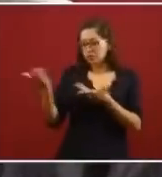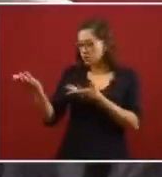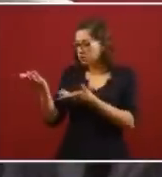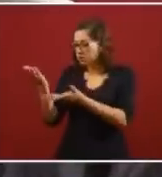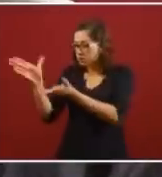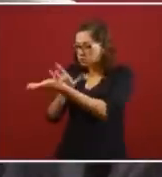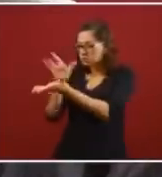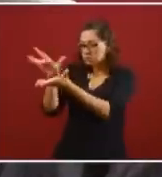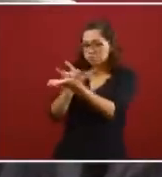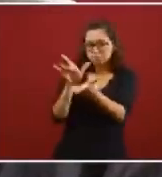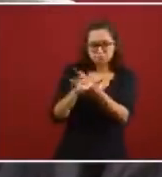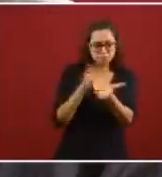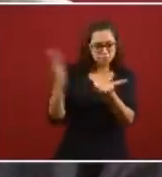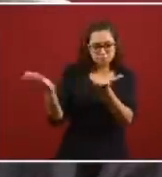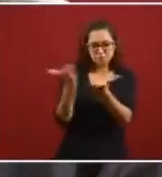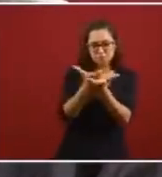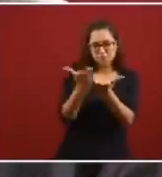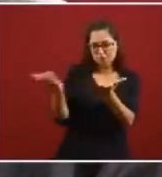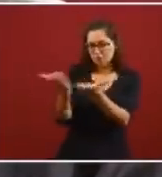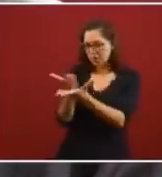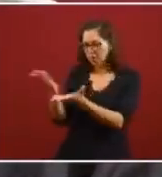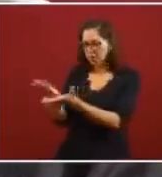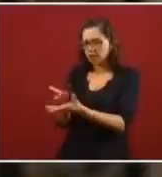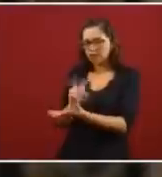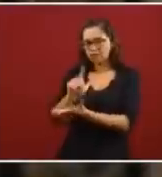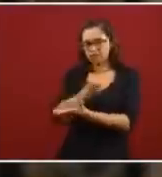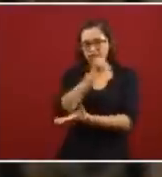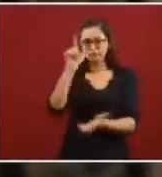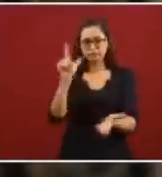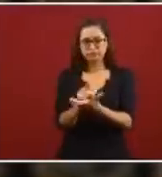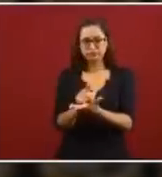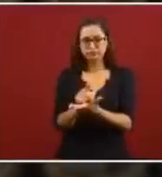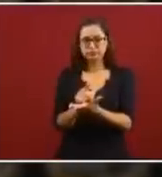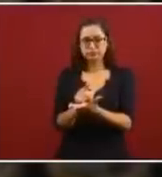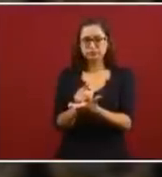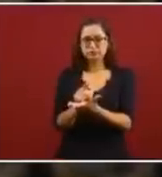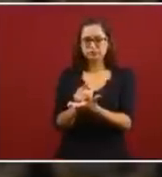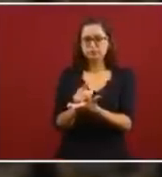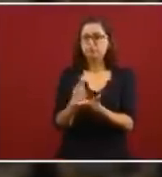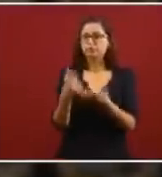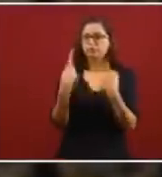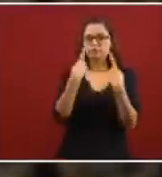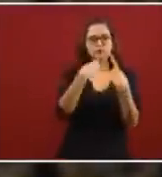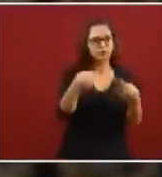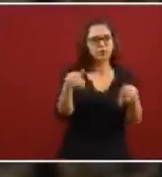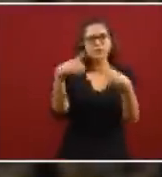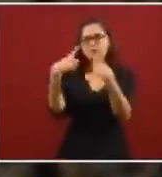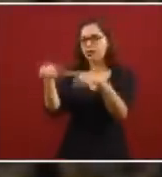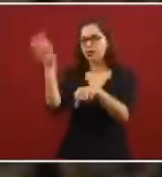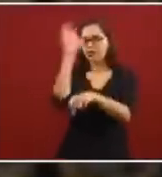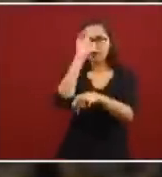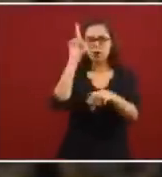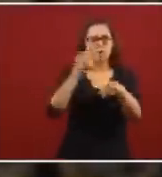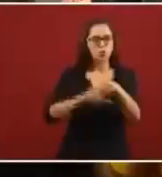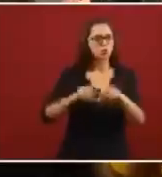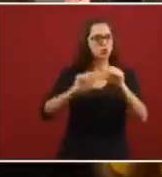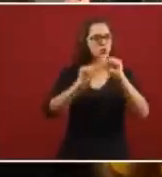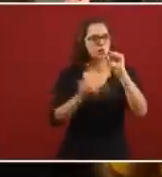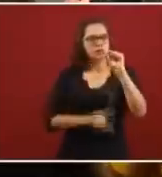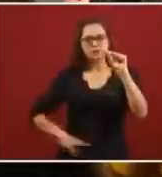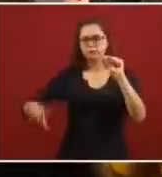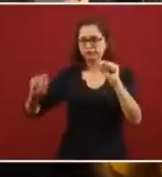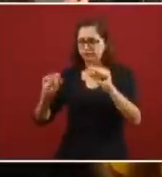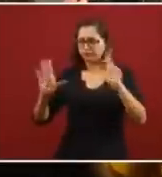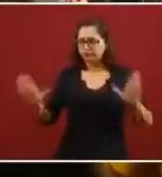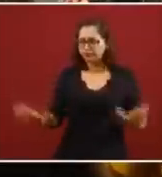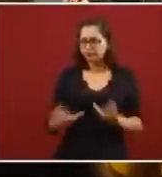y activista que pues luchó con Andrés Manuel López Obrador durante años y el día